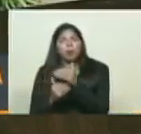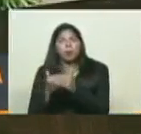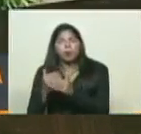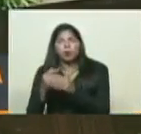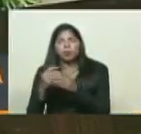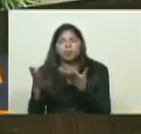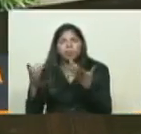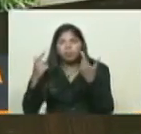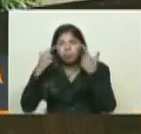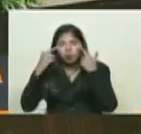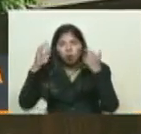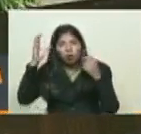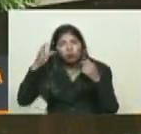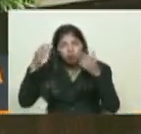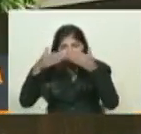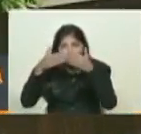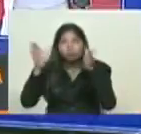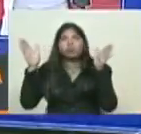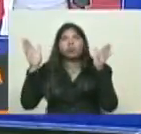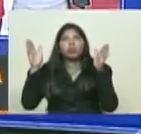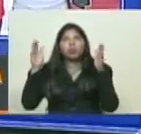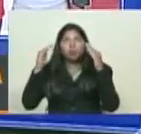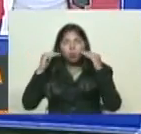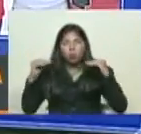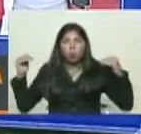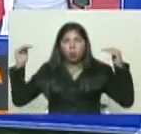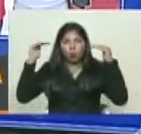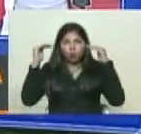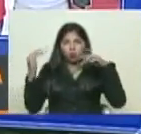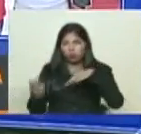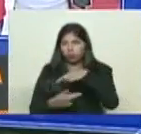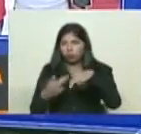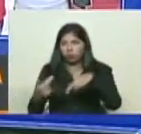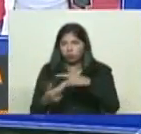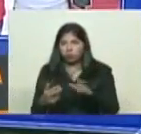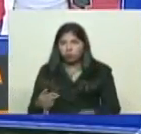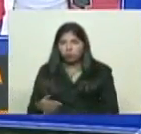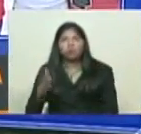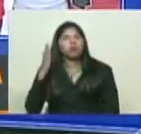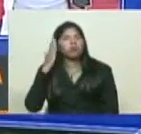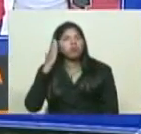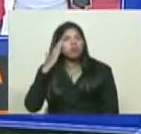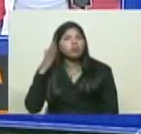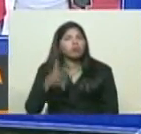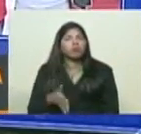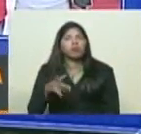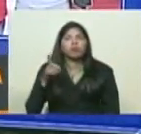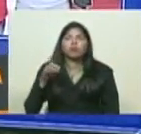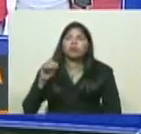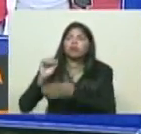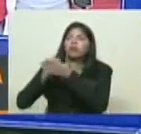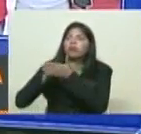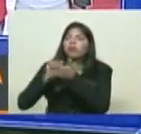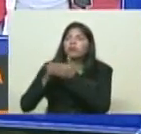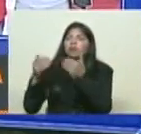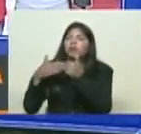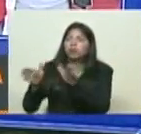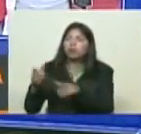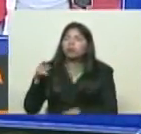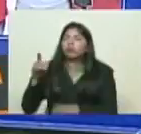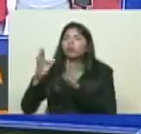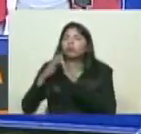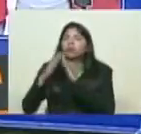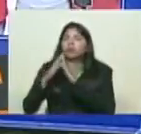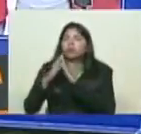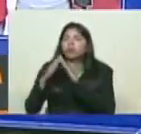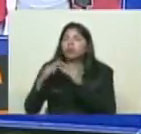limpia y con la moral revolucionaria de quien sabe que puede tocar una puerta y decir: yo soy chavista, en los